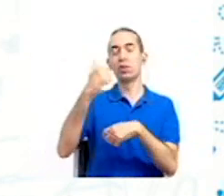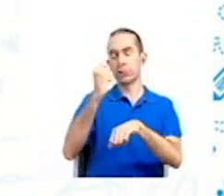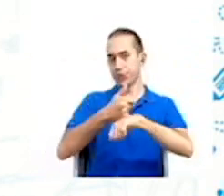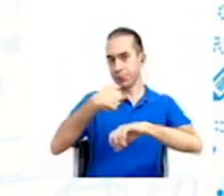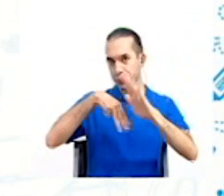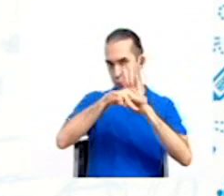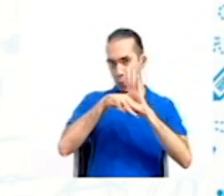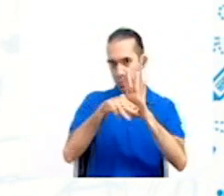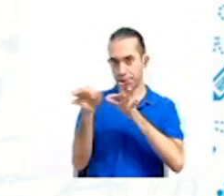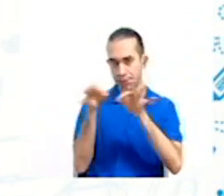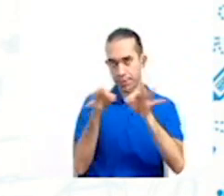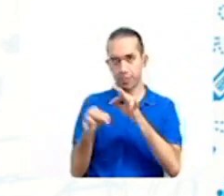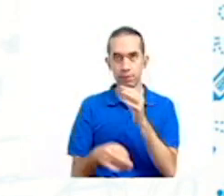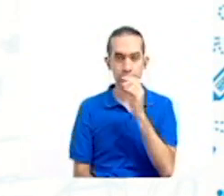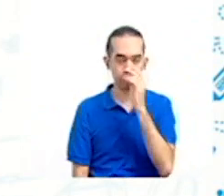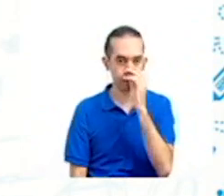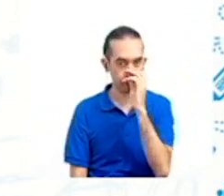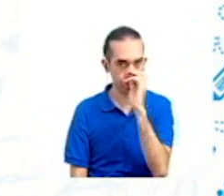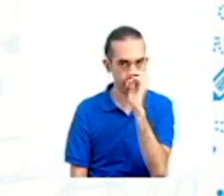explicar esto.